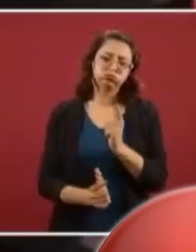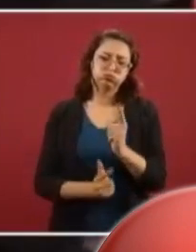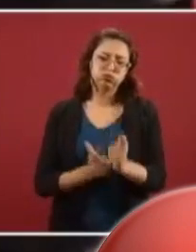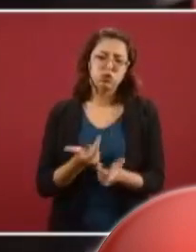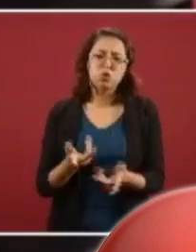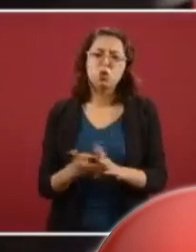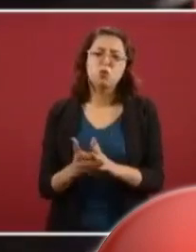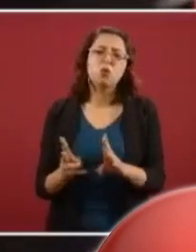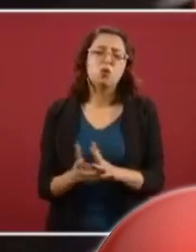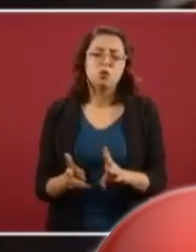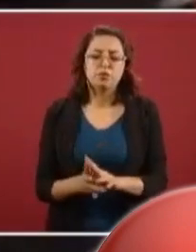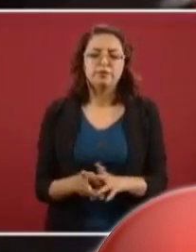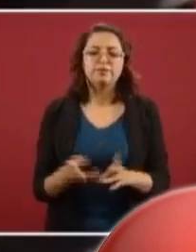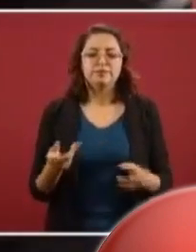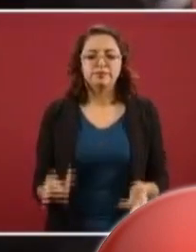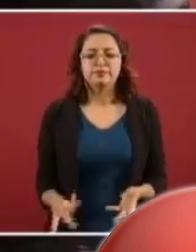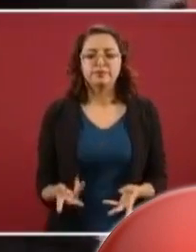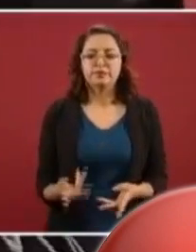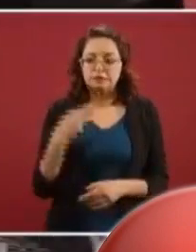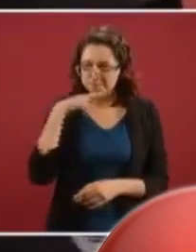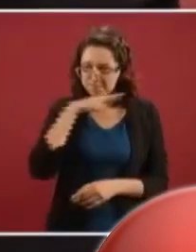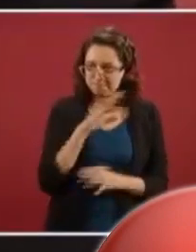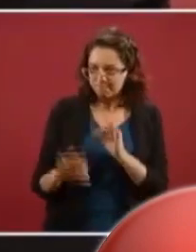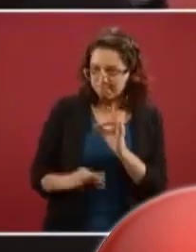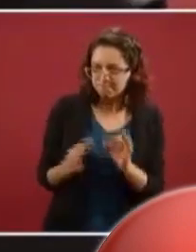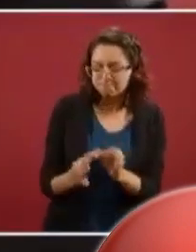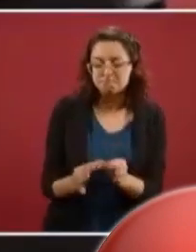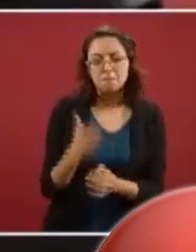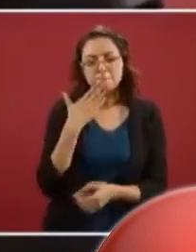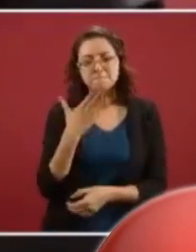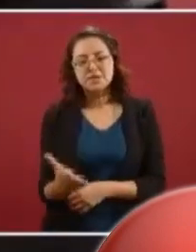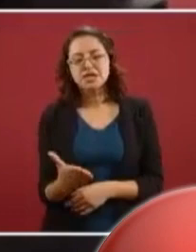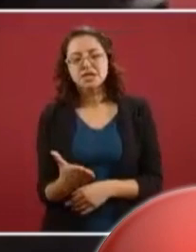entonces si es expedito si es